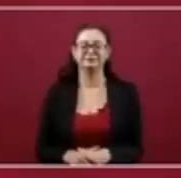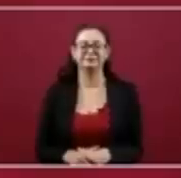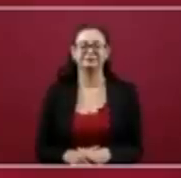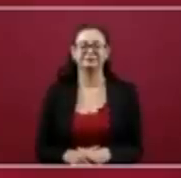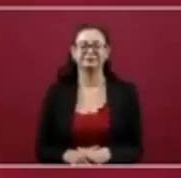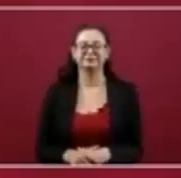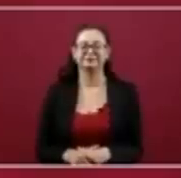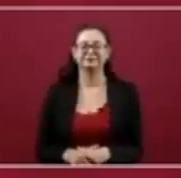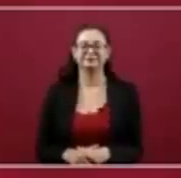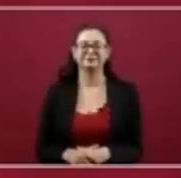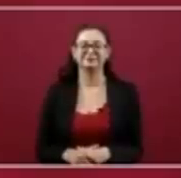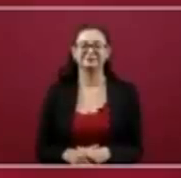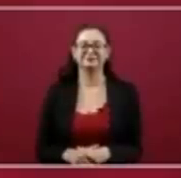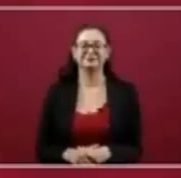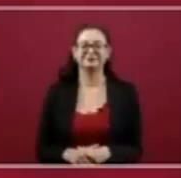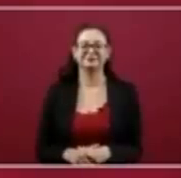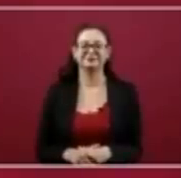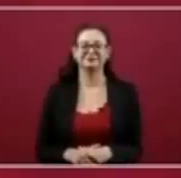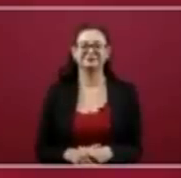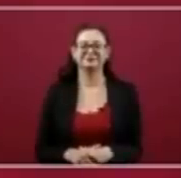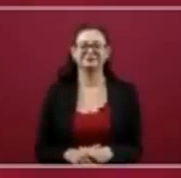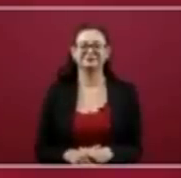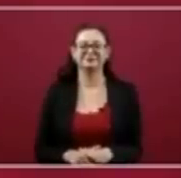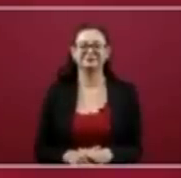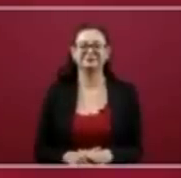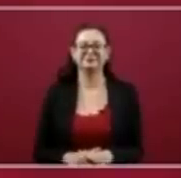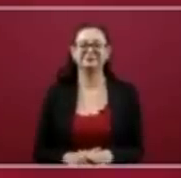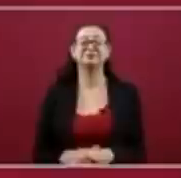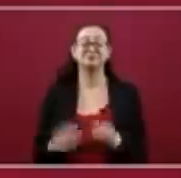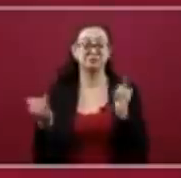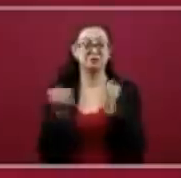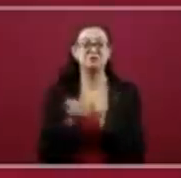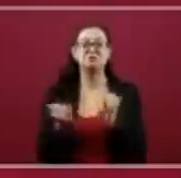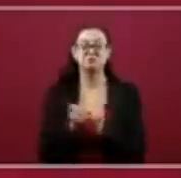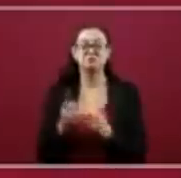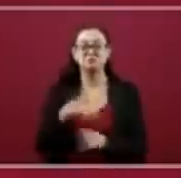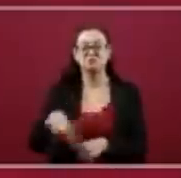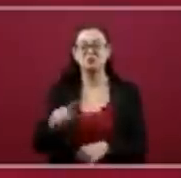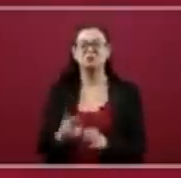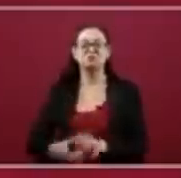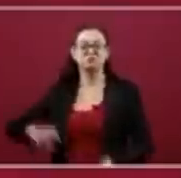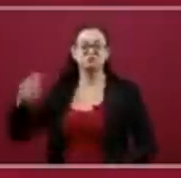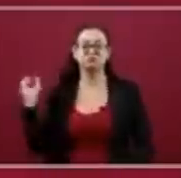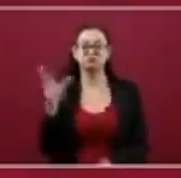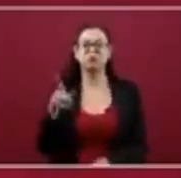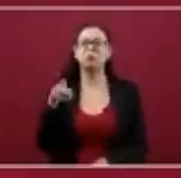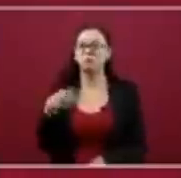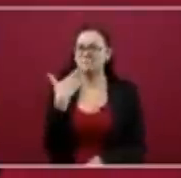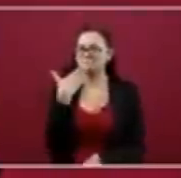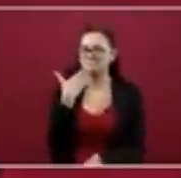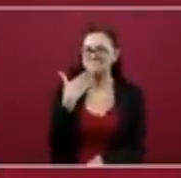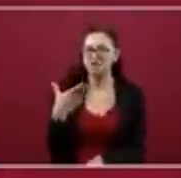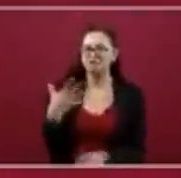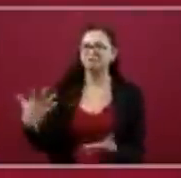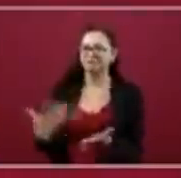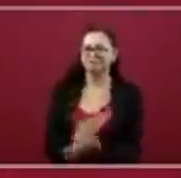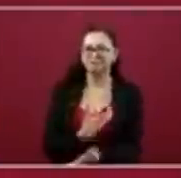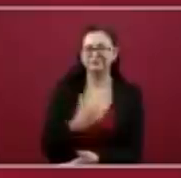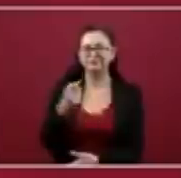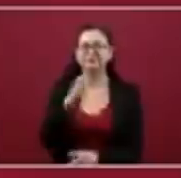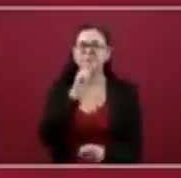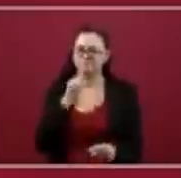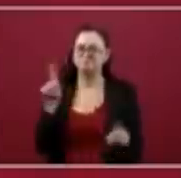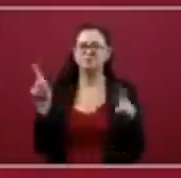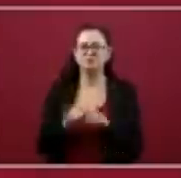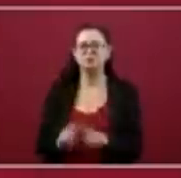con buen resultado en pitchers abridores y en